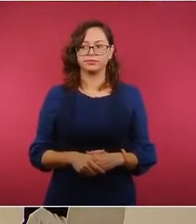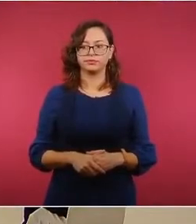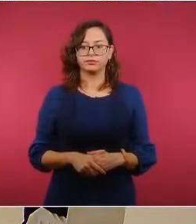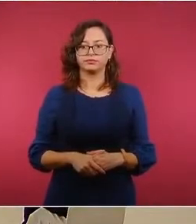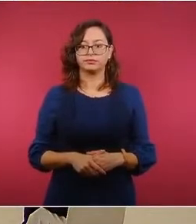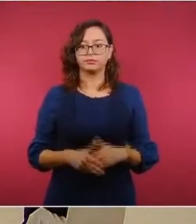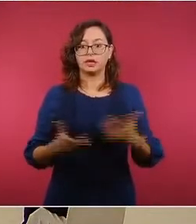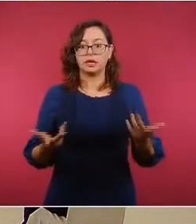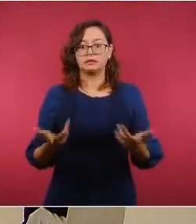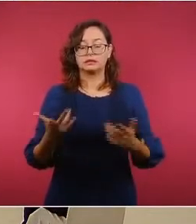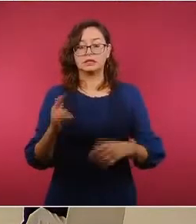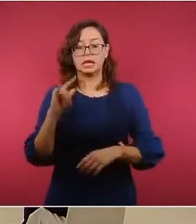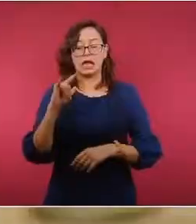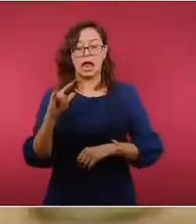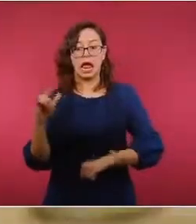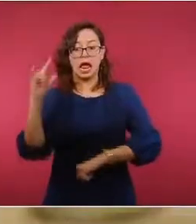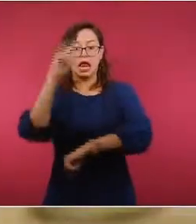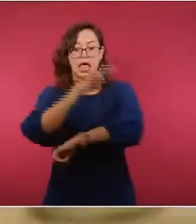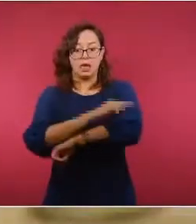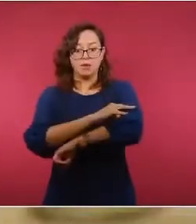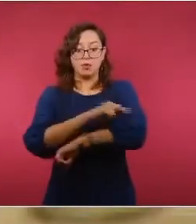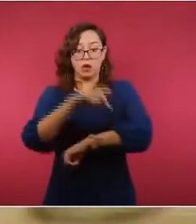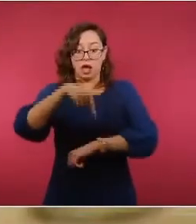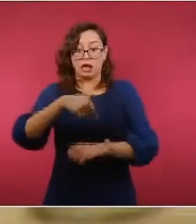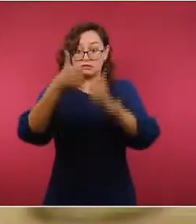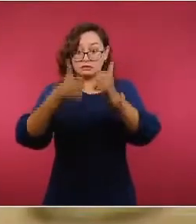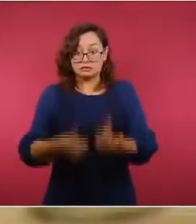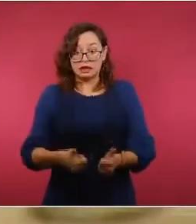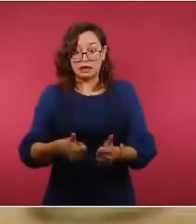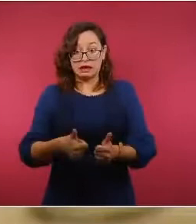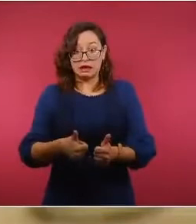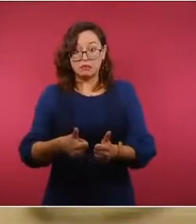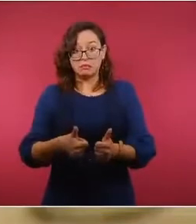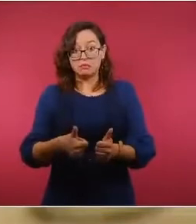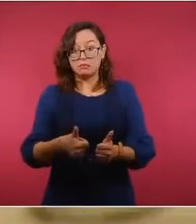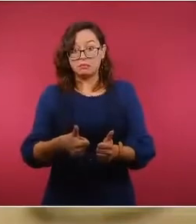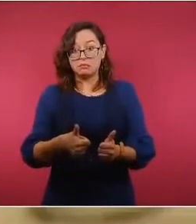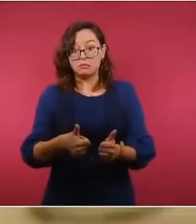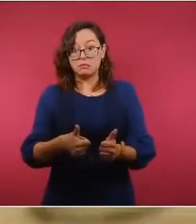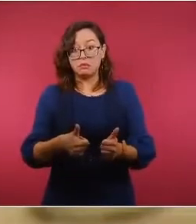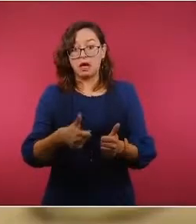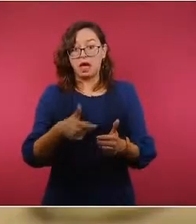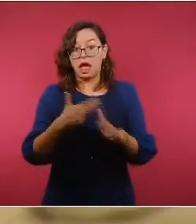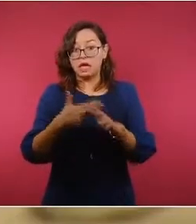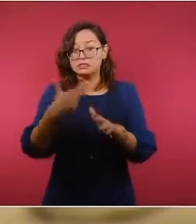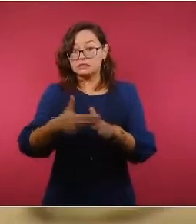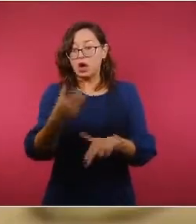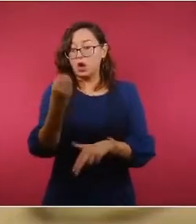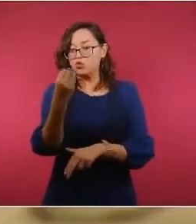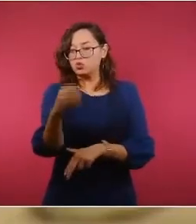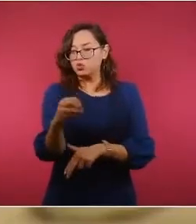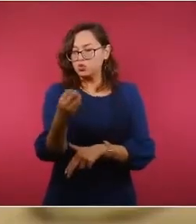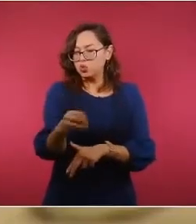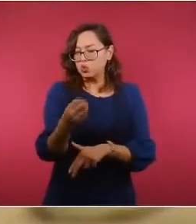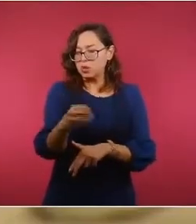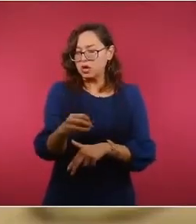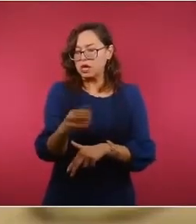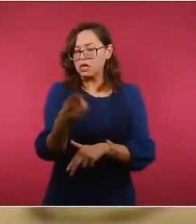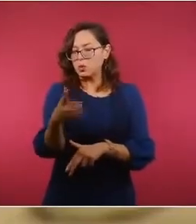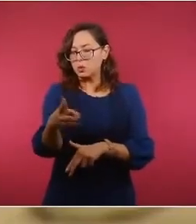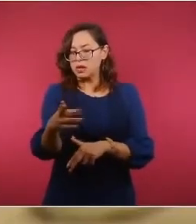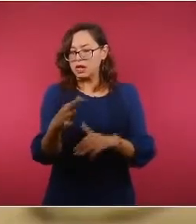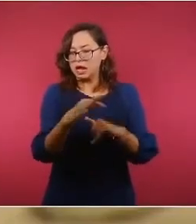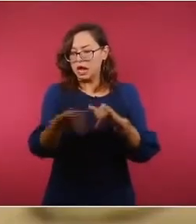Si siguiera el avión aquí en México hasta octubre, finales de octubre, habría